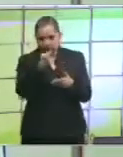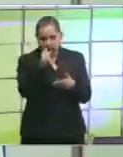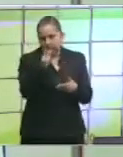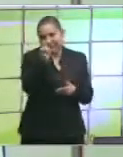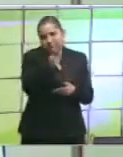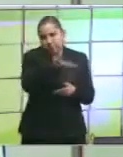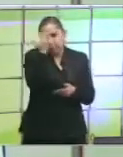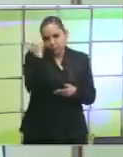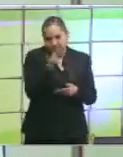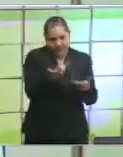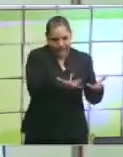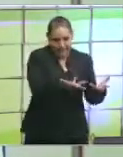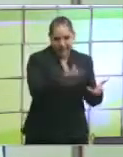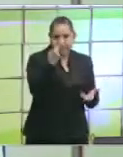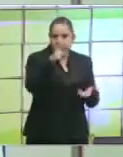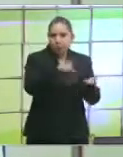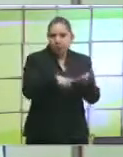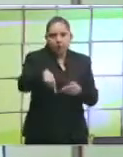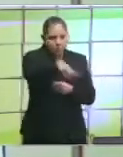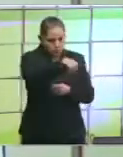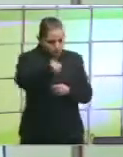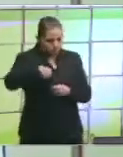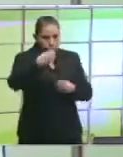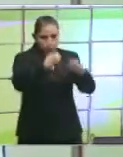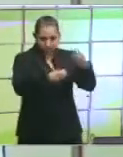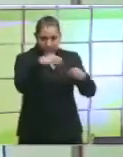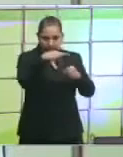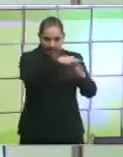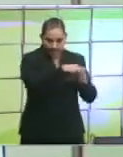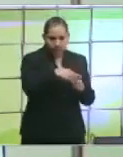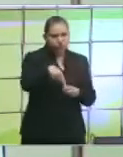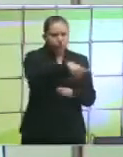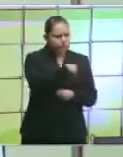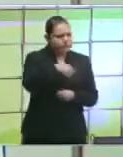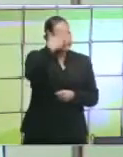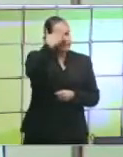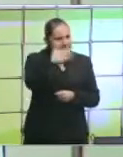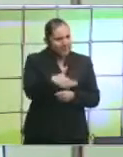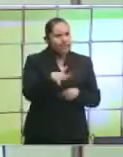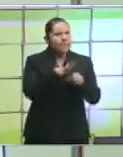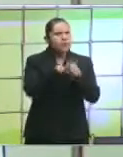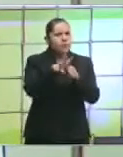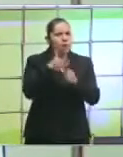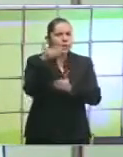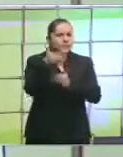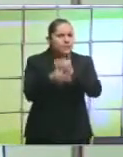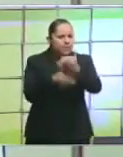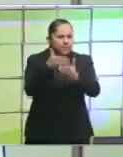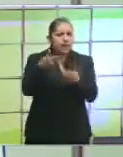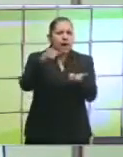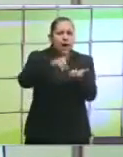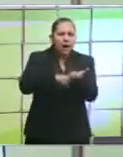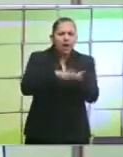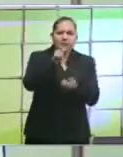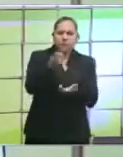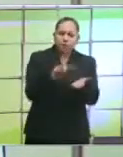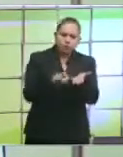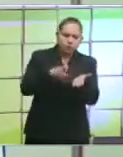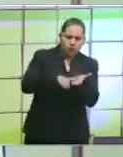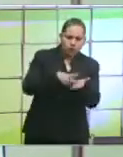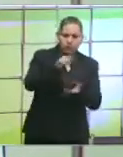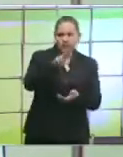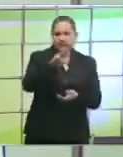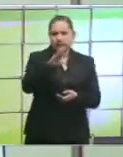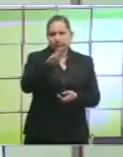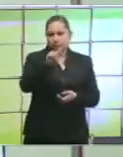hacen entonces nosotros podemos prever qué asunto nos van a venir van a venir de doble tributación sabemos doble tributación no pues